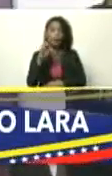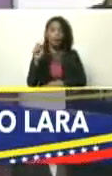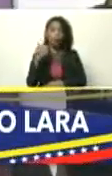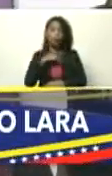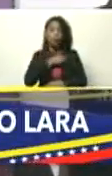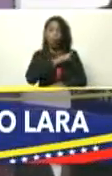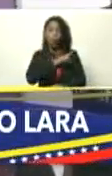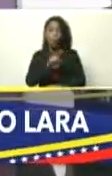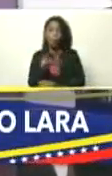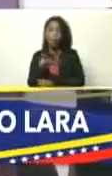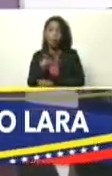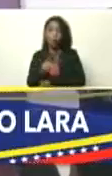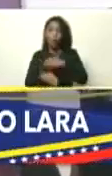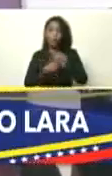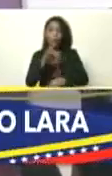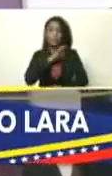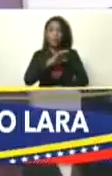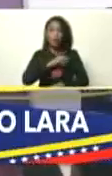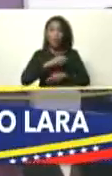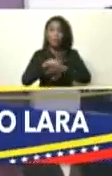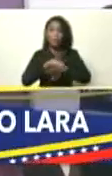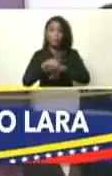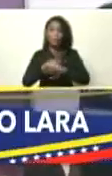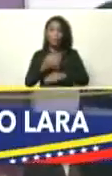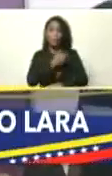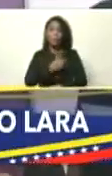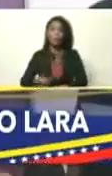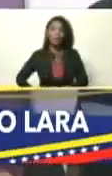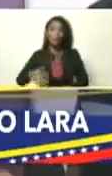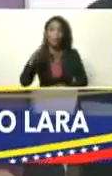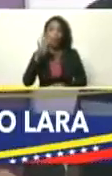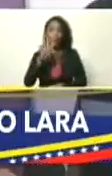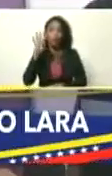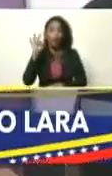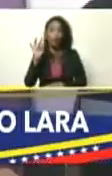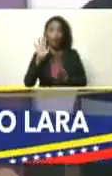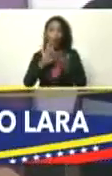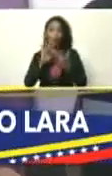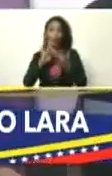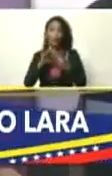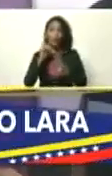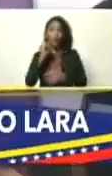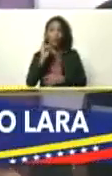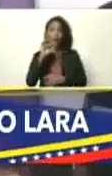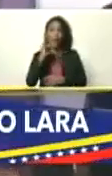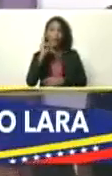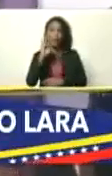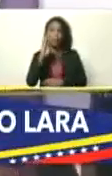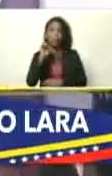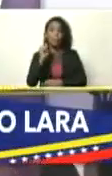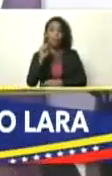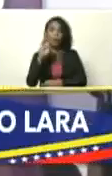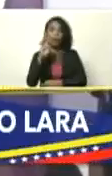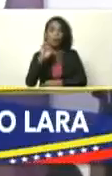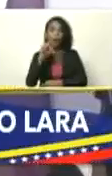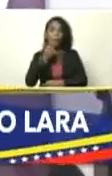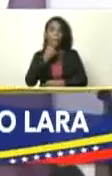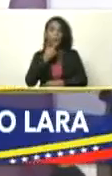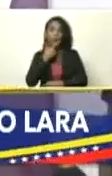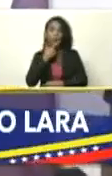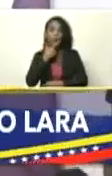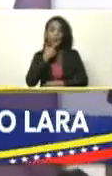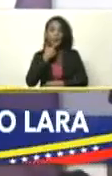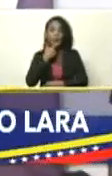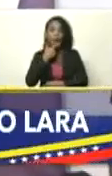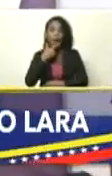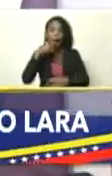cumpliendo, señora ministra y presidente, con las 4F. Ahora hago el pase desde Iribarren, esta hermosa actividad, a nuestro